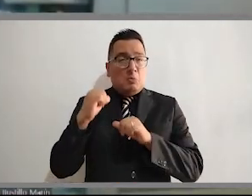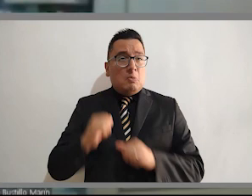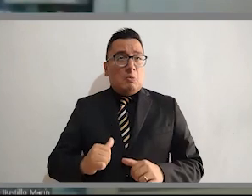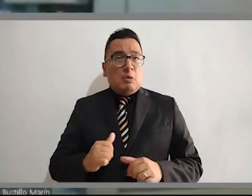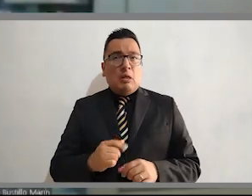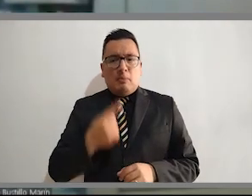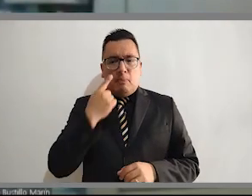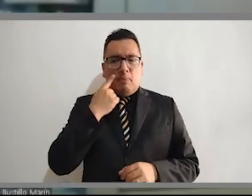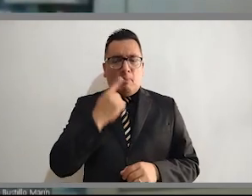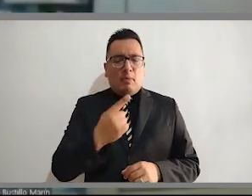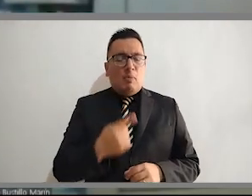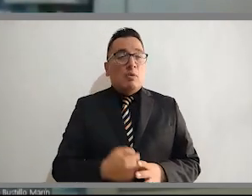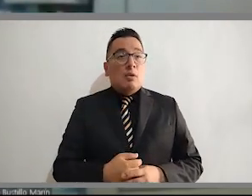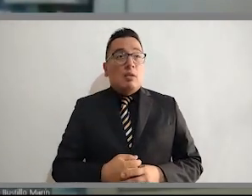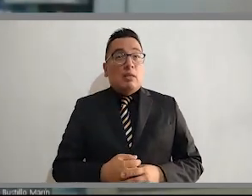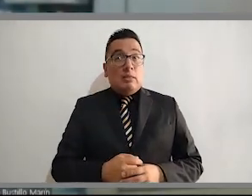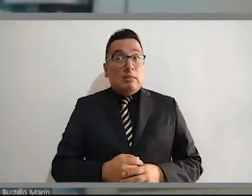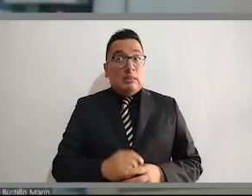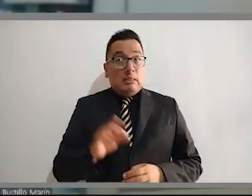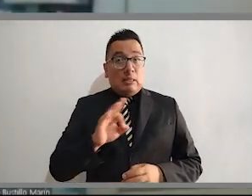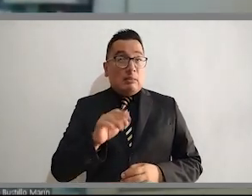los derechos políticos de las mujeres.